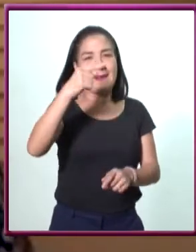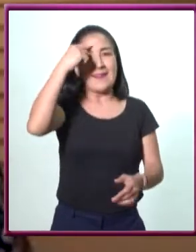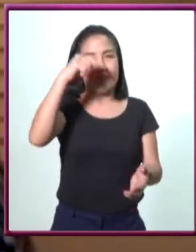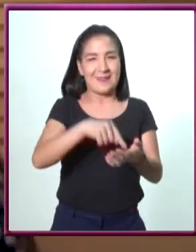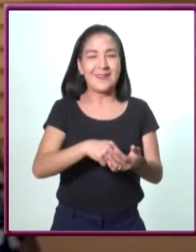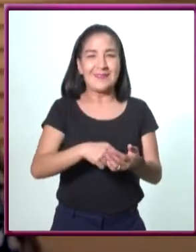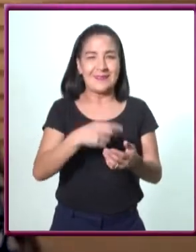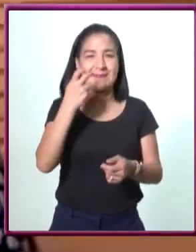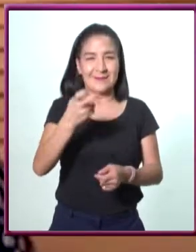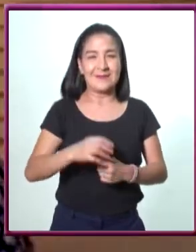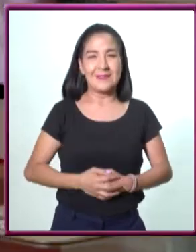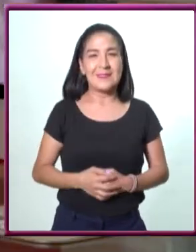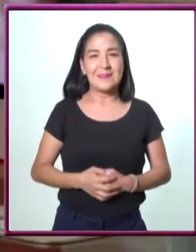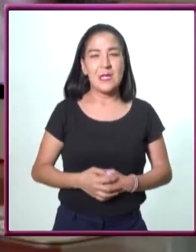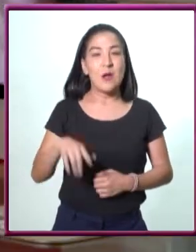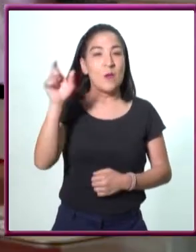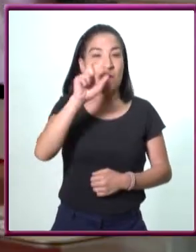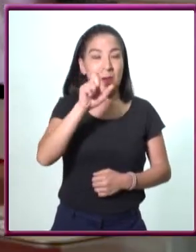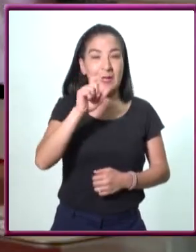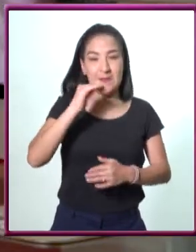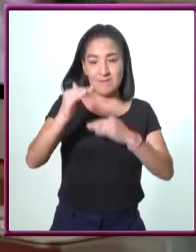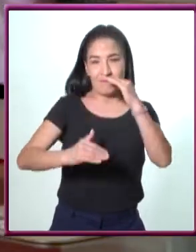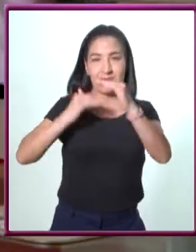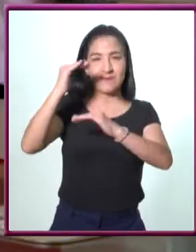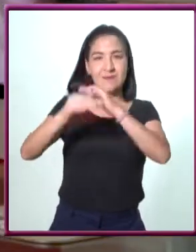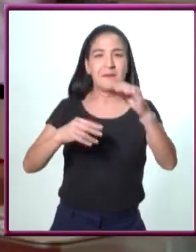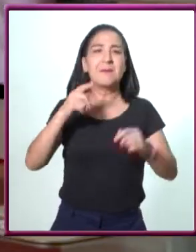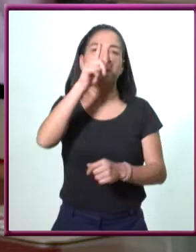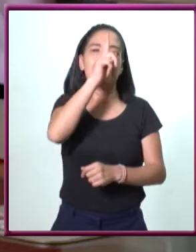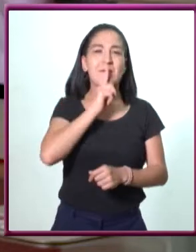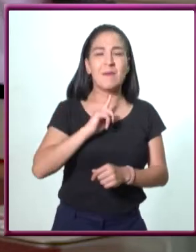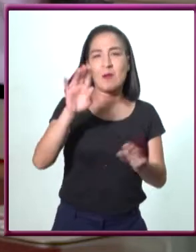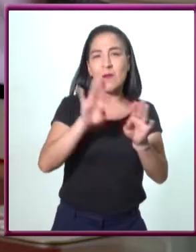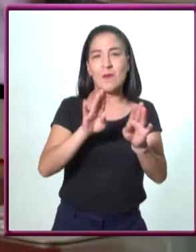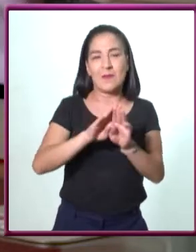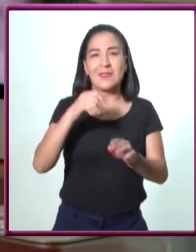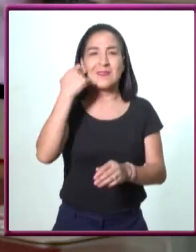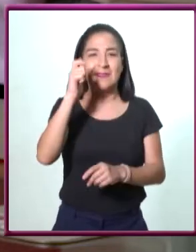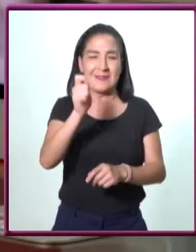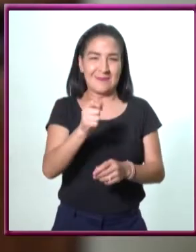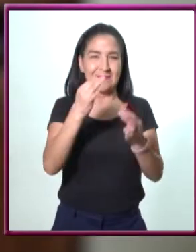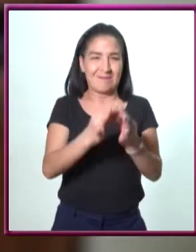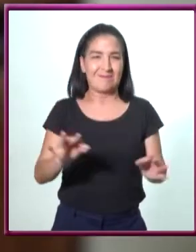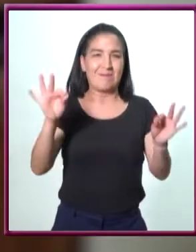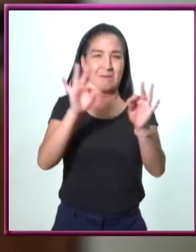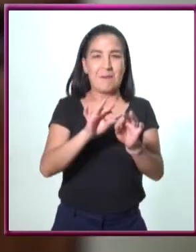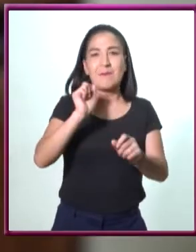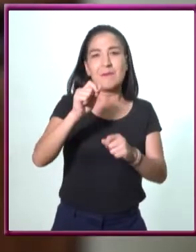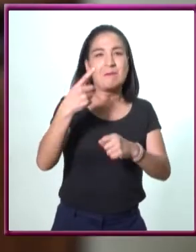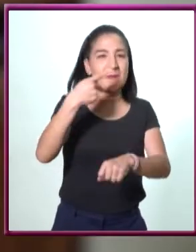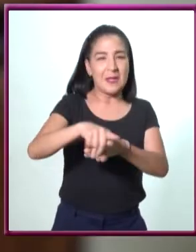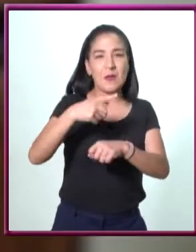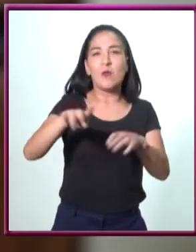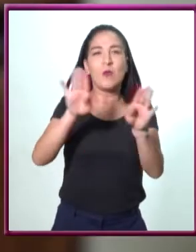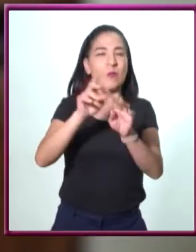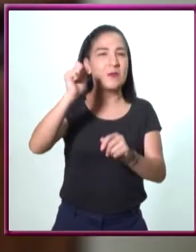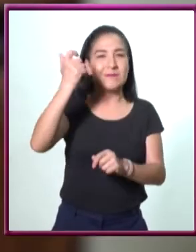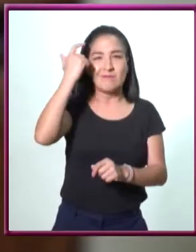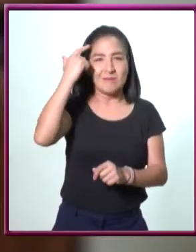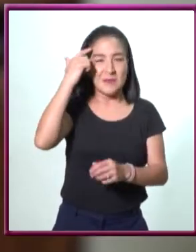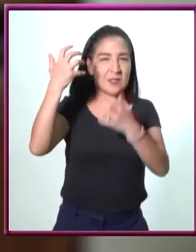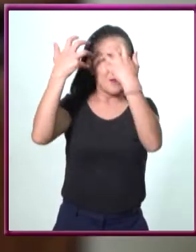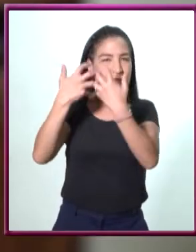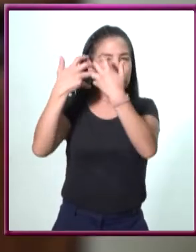de manera intencional. Cuando crecemos, las mentiras pueden jugar un papel peligroso en nuestro equilibrio mental.